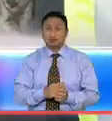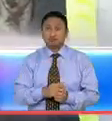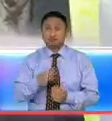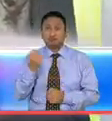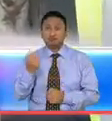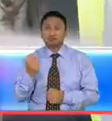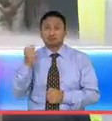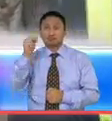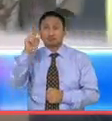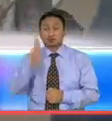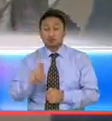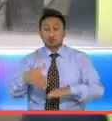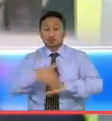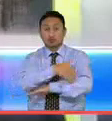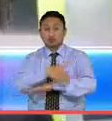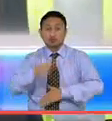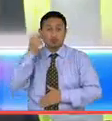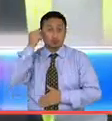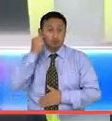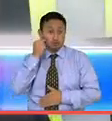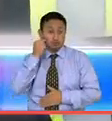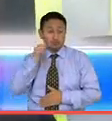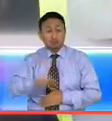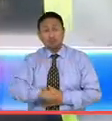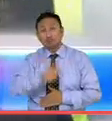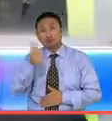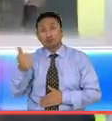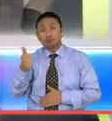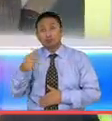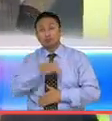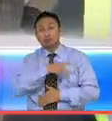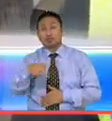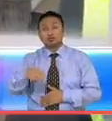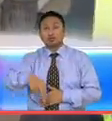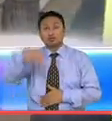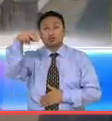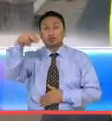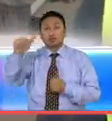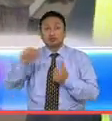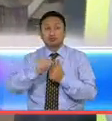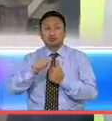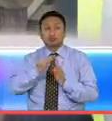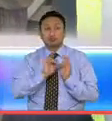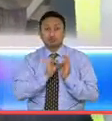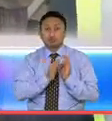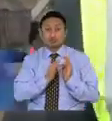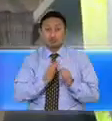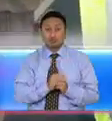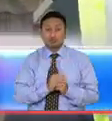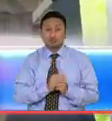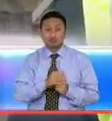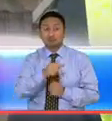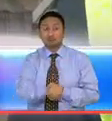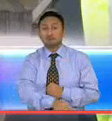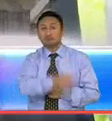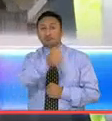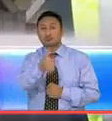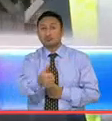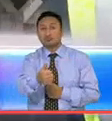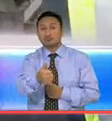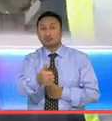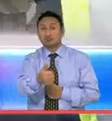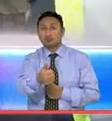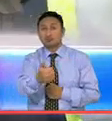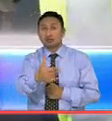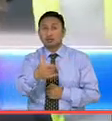sur, sobre la Simón Bolívar, hay otro en la Panamericana Norte a la altura de Calderón y tenemos otro por la